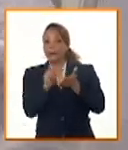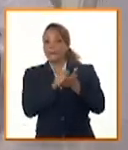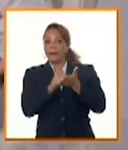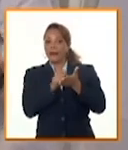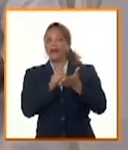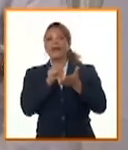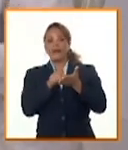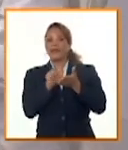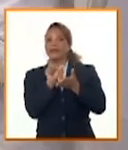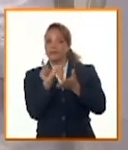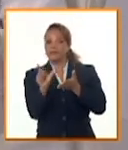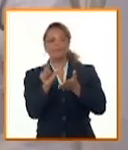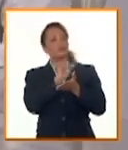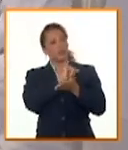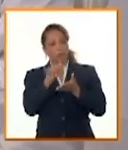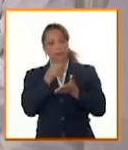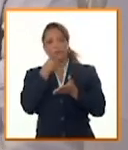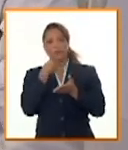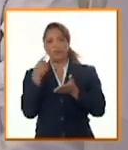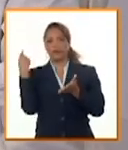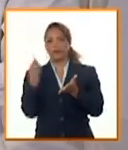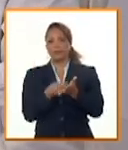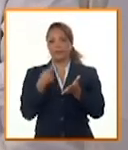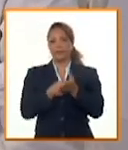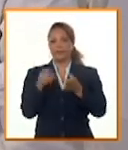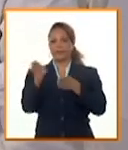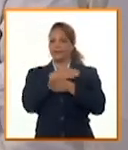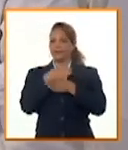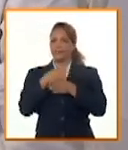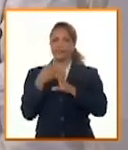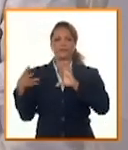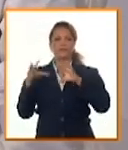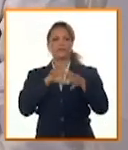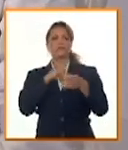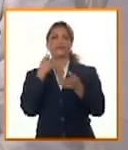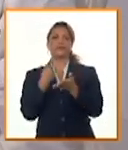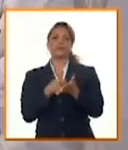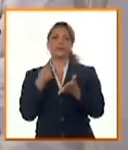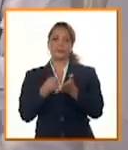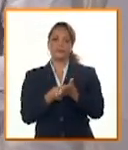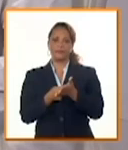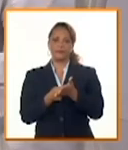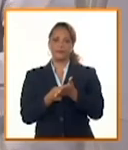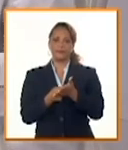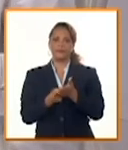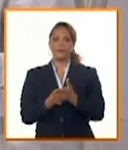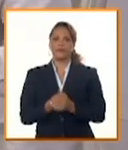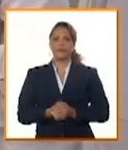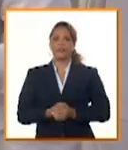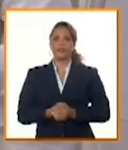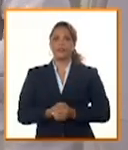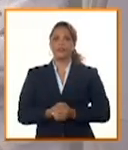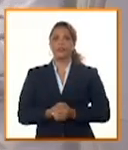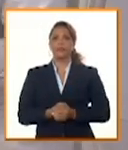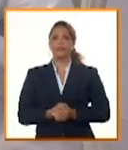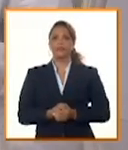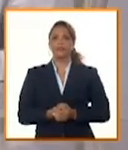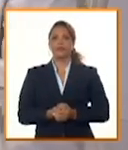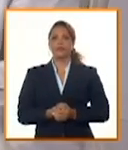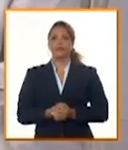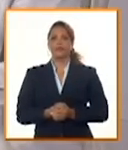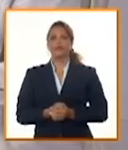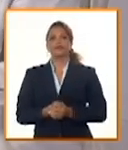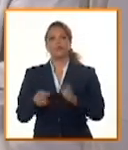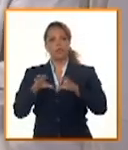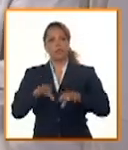todos los medios de pago electrónico hay un abanico inmenso de medios de pago y gradualmente la medida que se crearon las condiciones Bueno